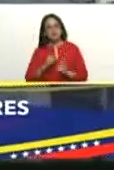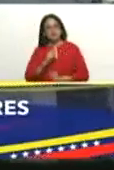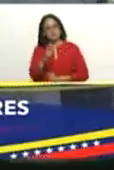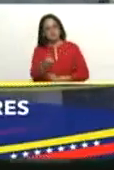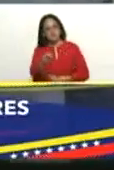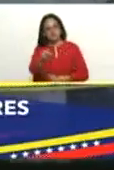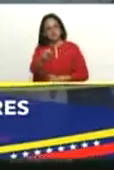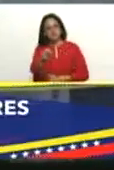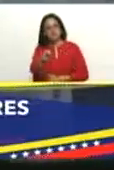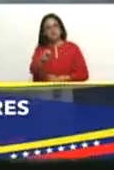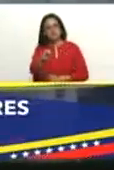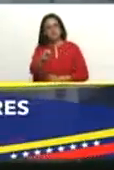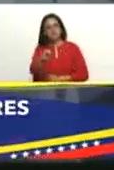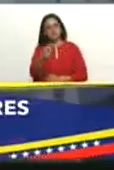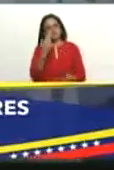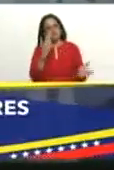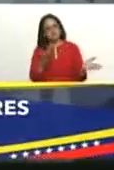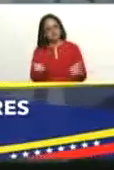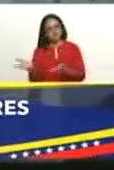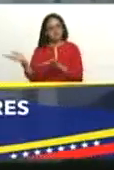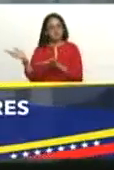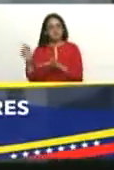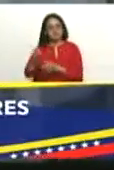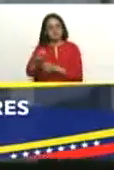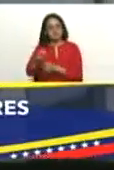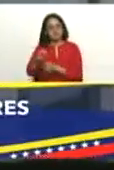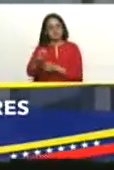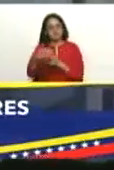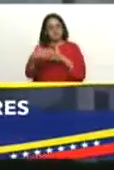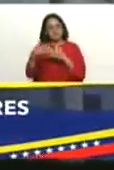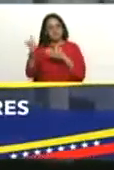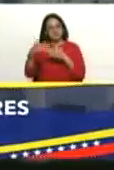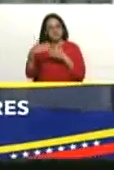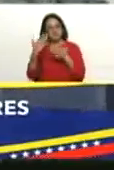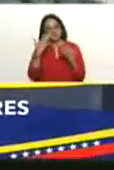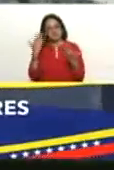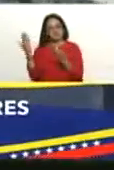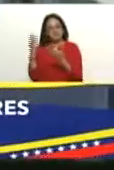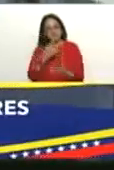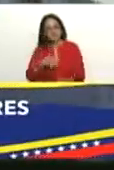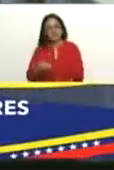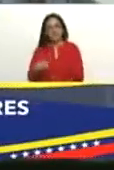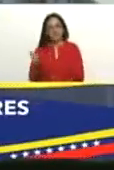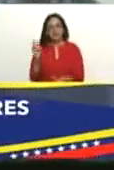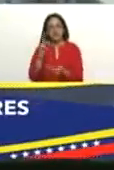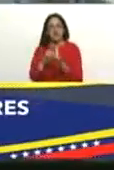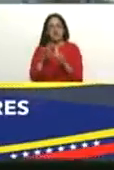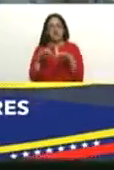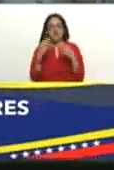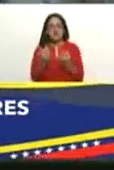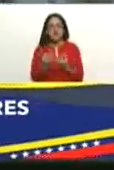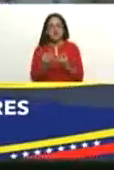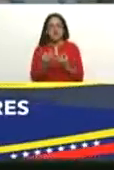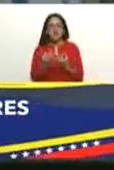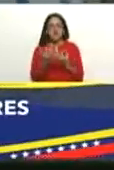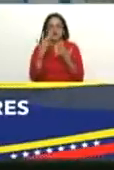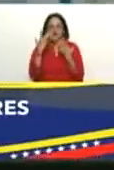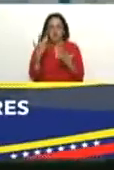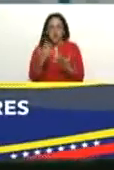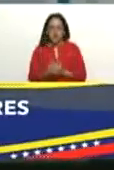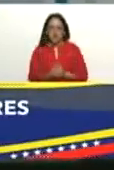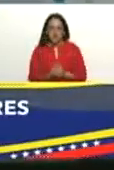señora. Pase adelante. Ahora, vea, presidente, aquí está la familia. Como puede ver,